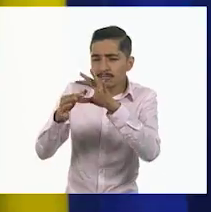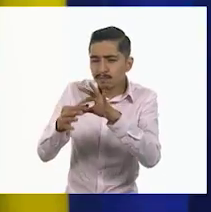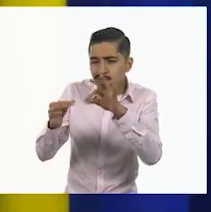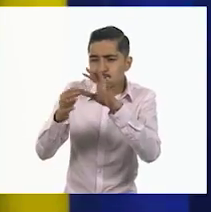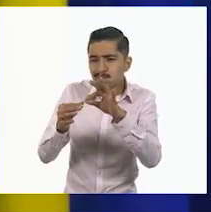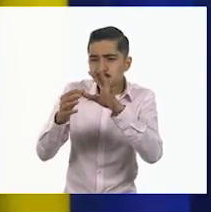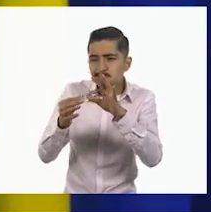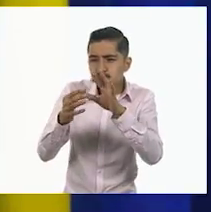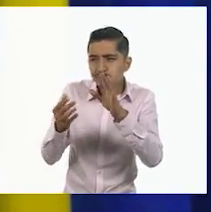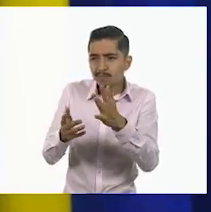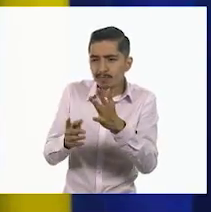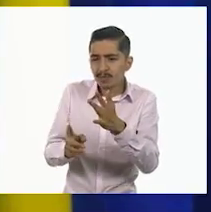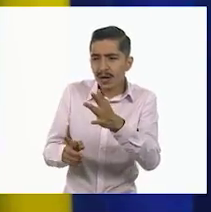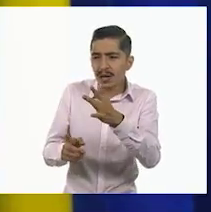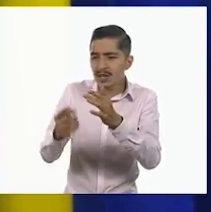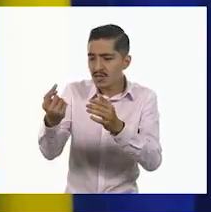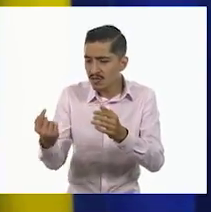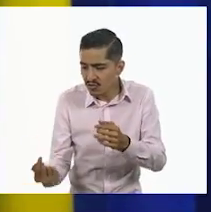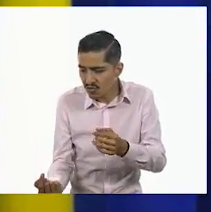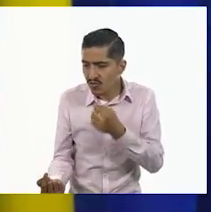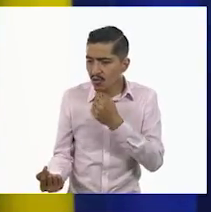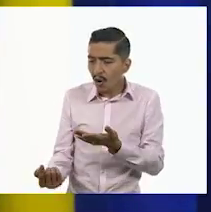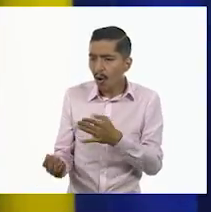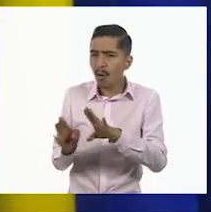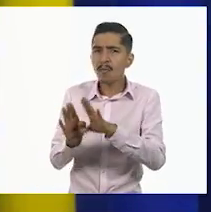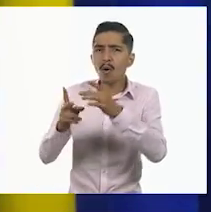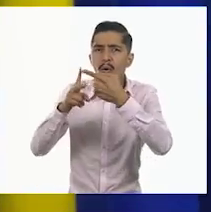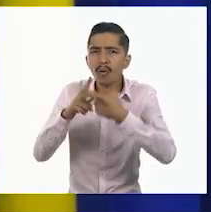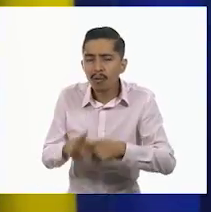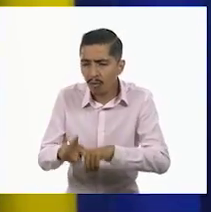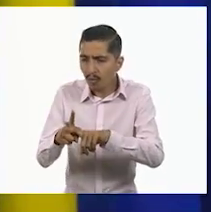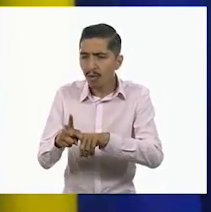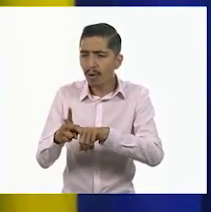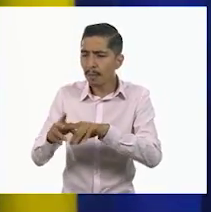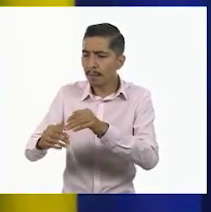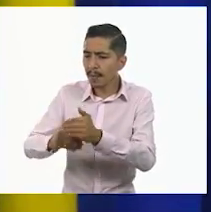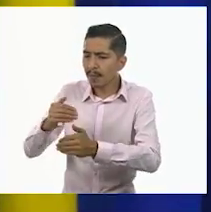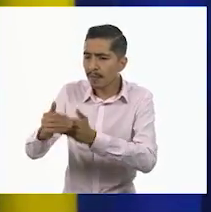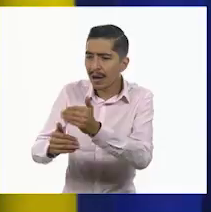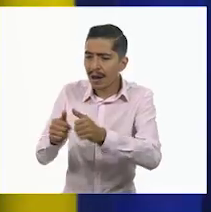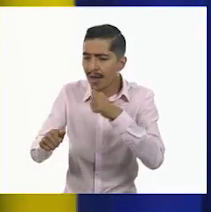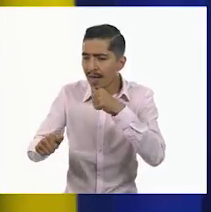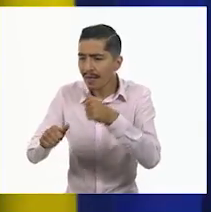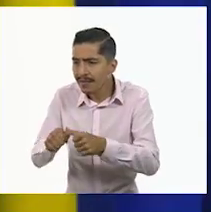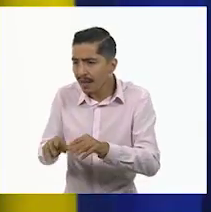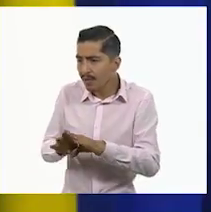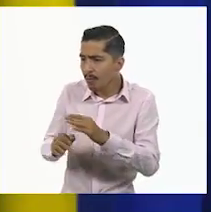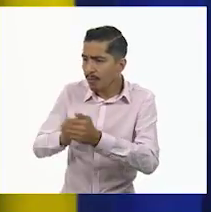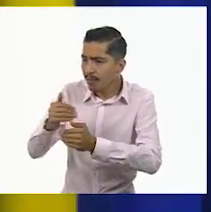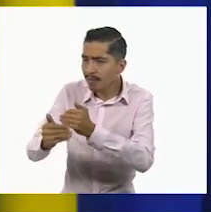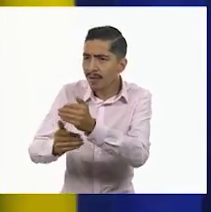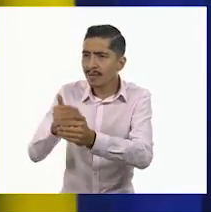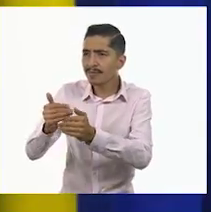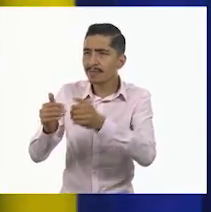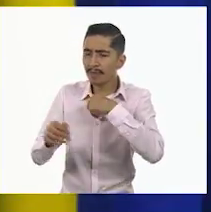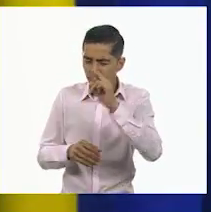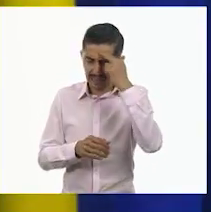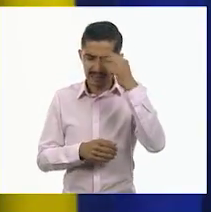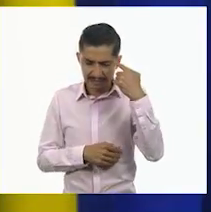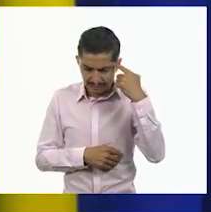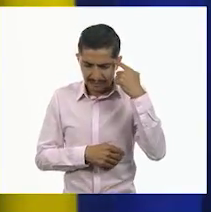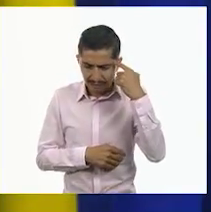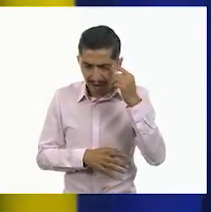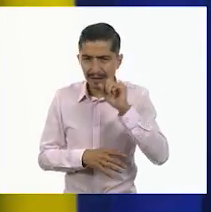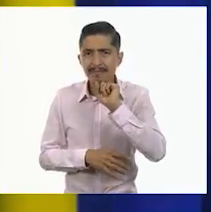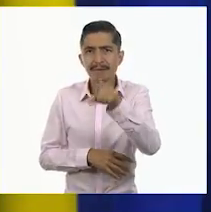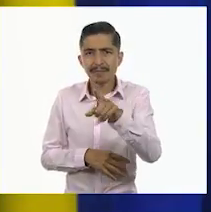a su madre, su infancia, cómo fue que se inició en el camino de las letras. Y me acuerdo que habíamos